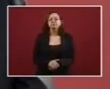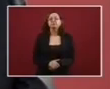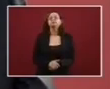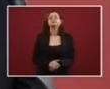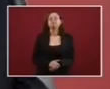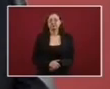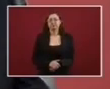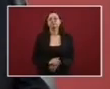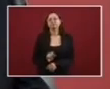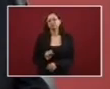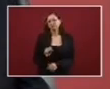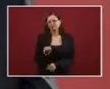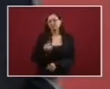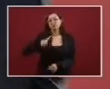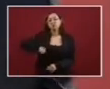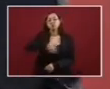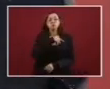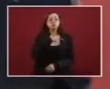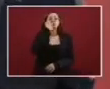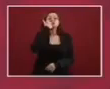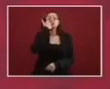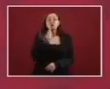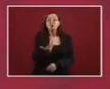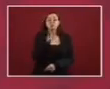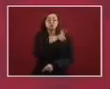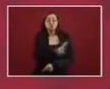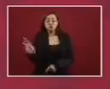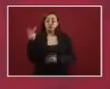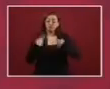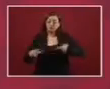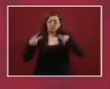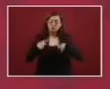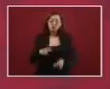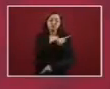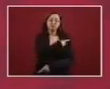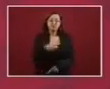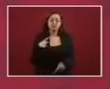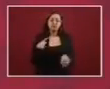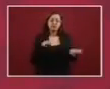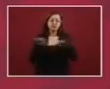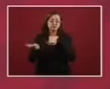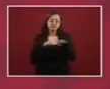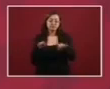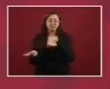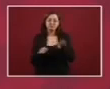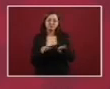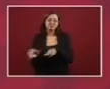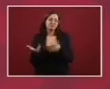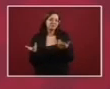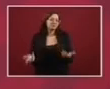para todos es una edad en que tenemos